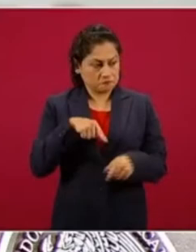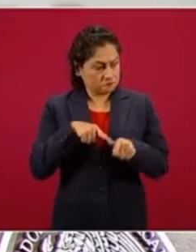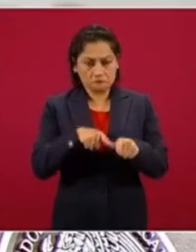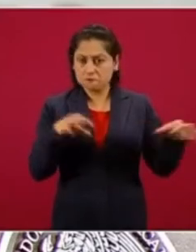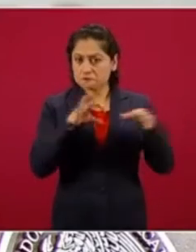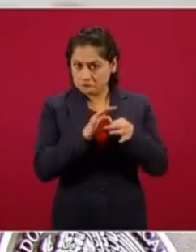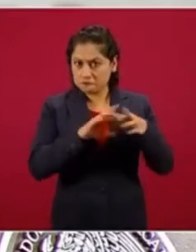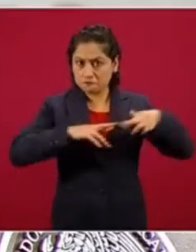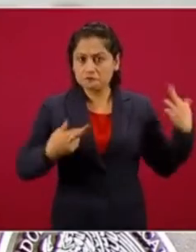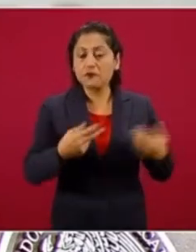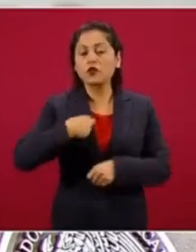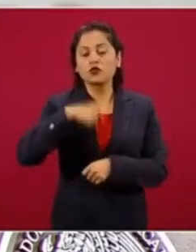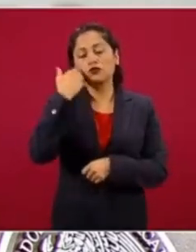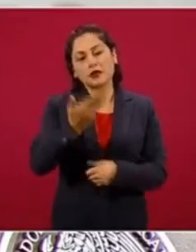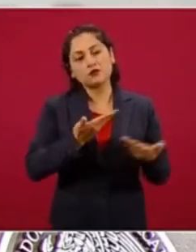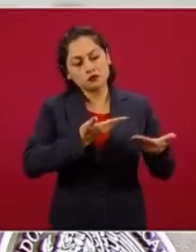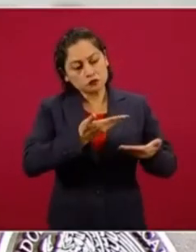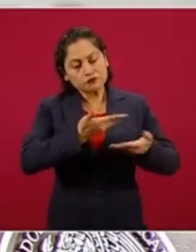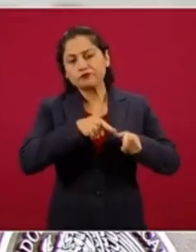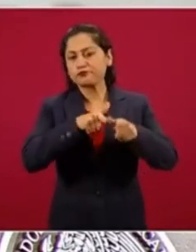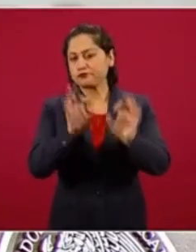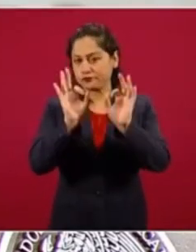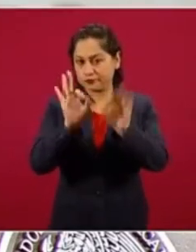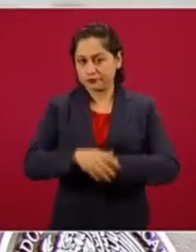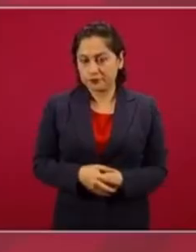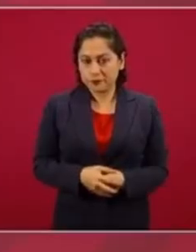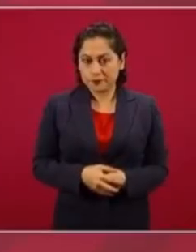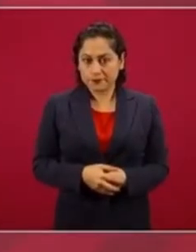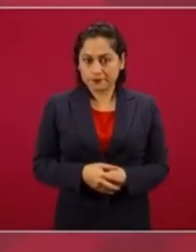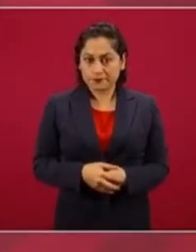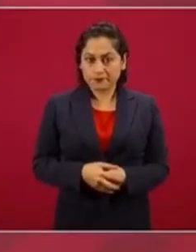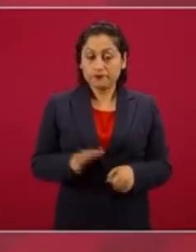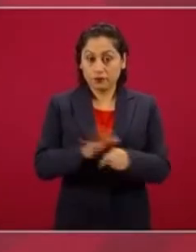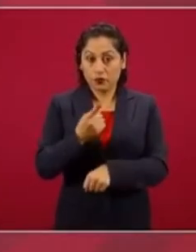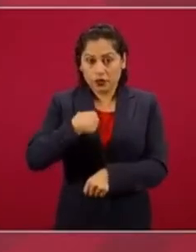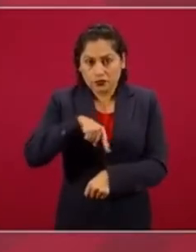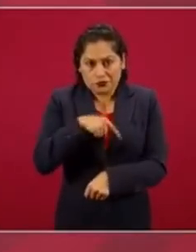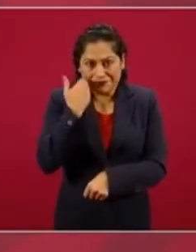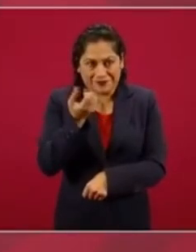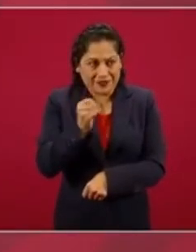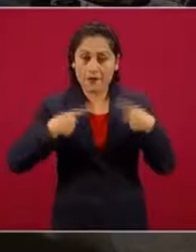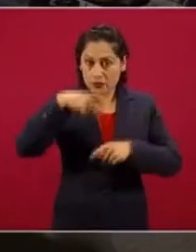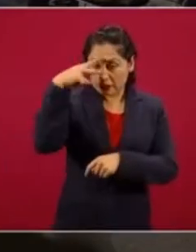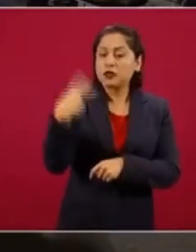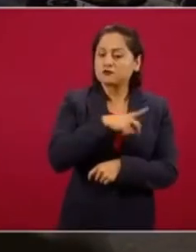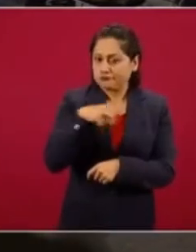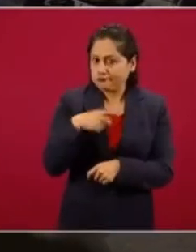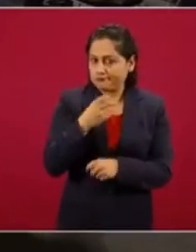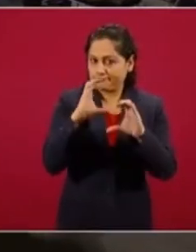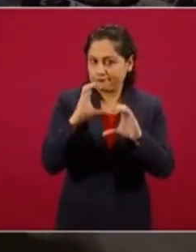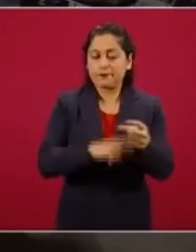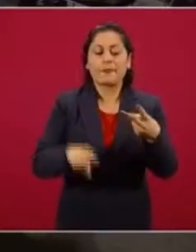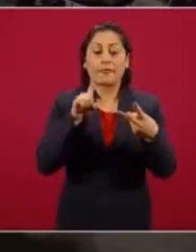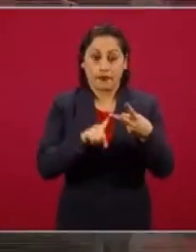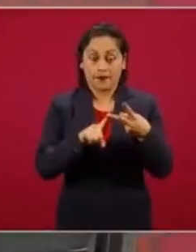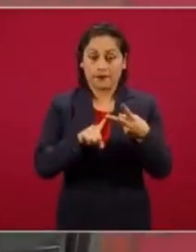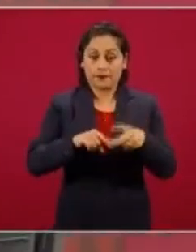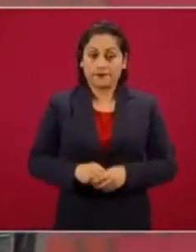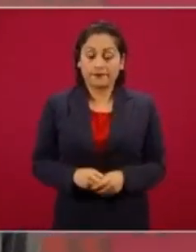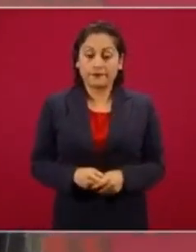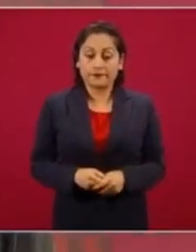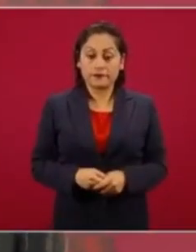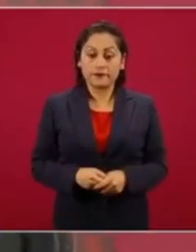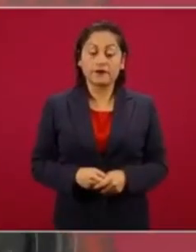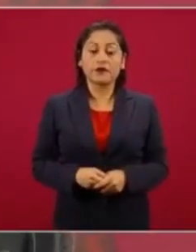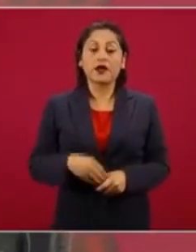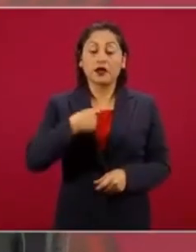y queremos seguir manteniendo buenas relaciones, porque es conveniente para el país. Dos,